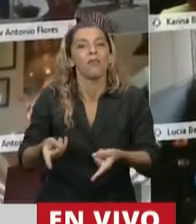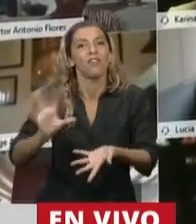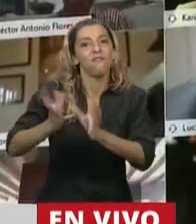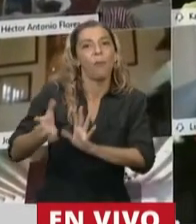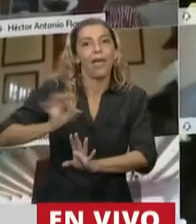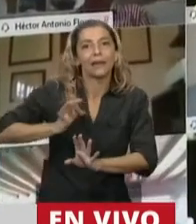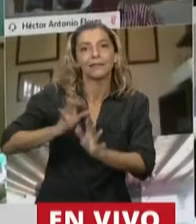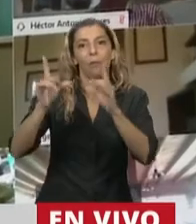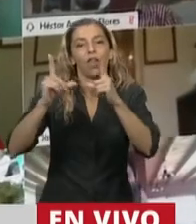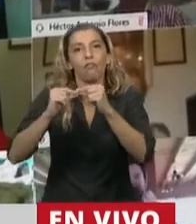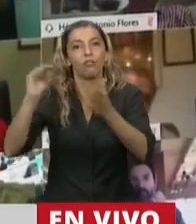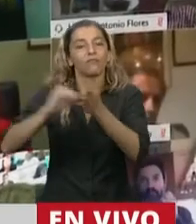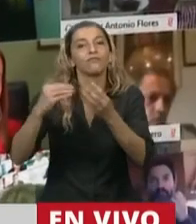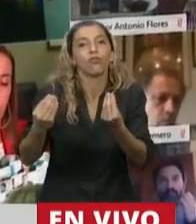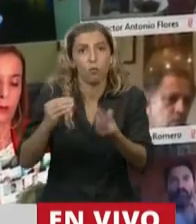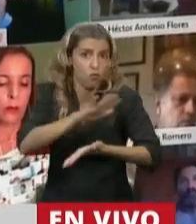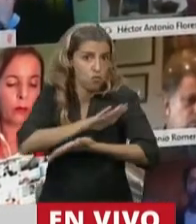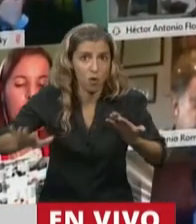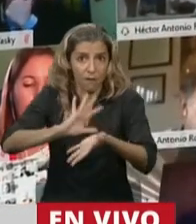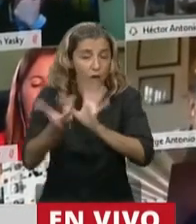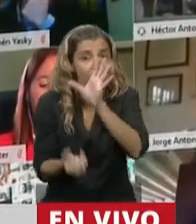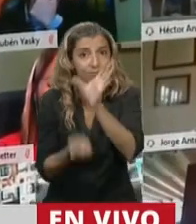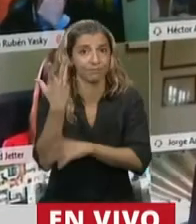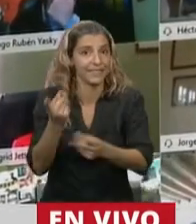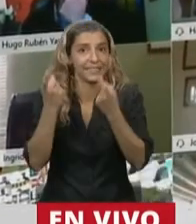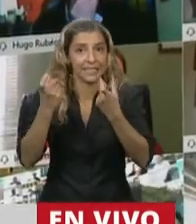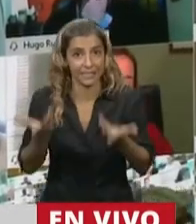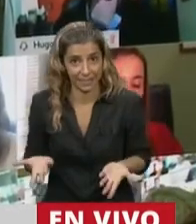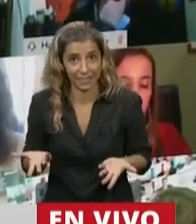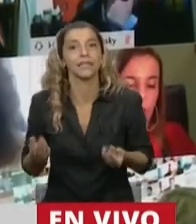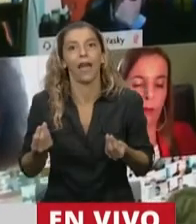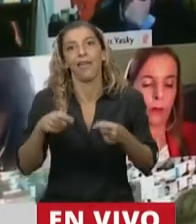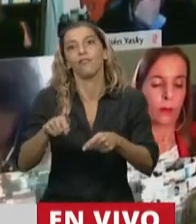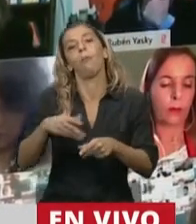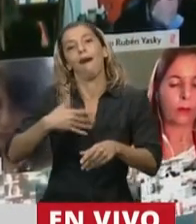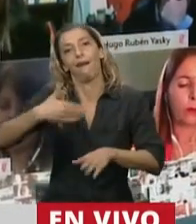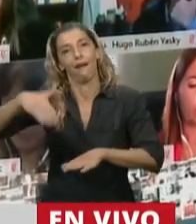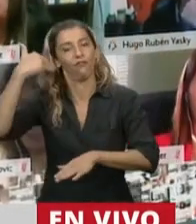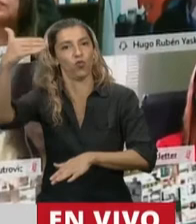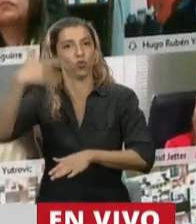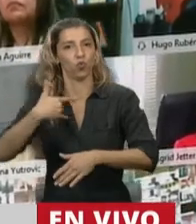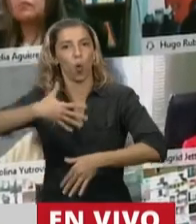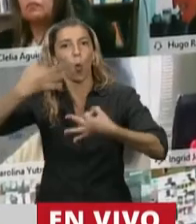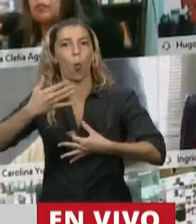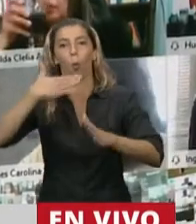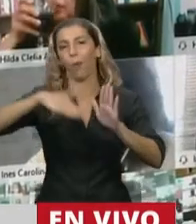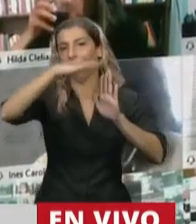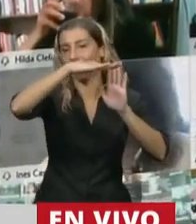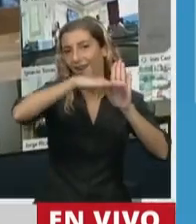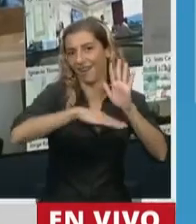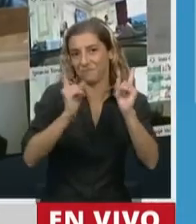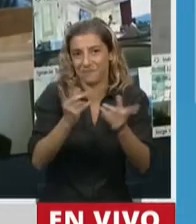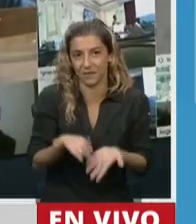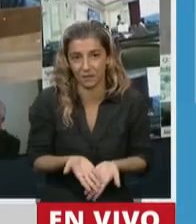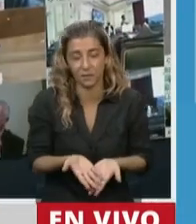lo que implica la adecuación curricular y la adecuación institucional. Para cerrar, y para que